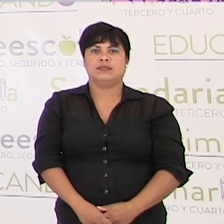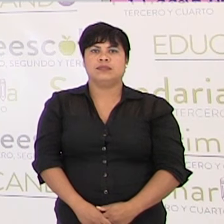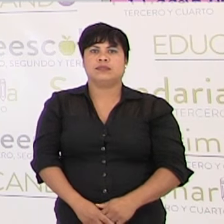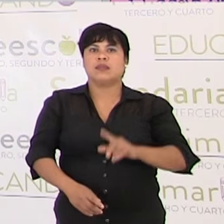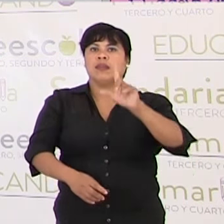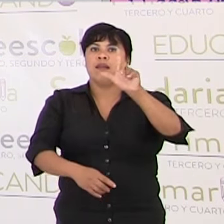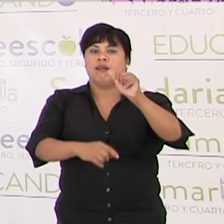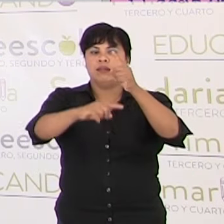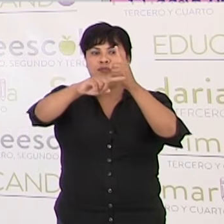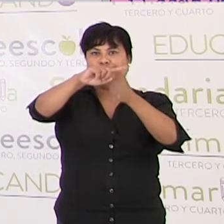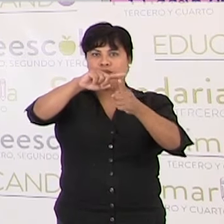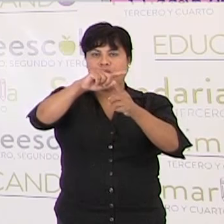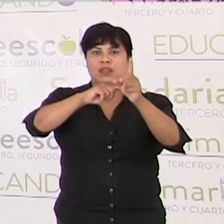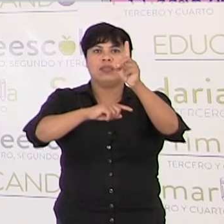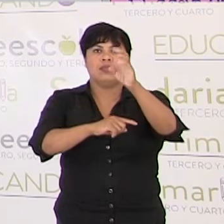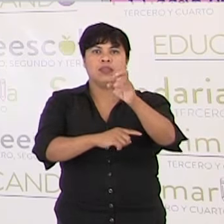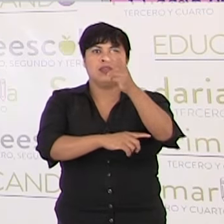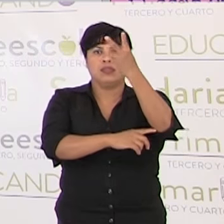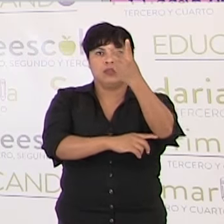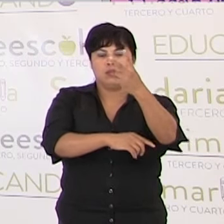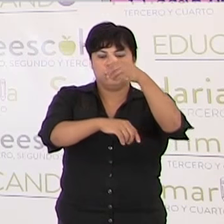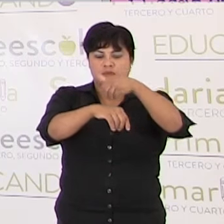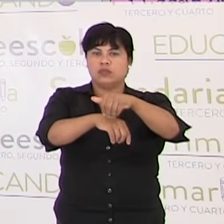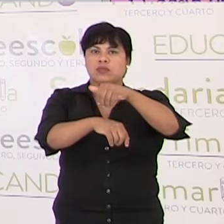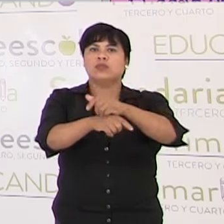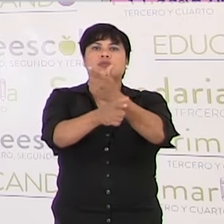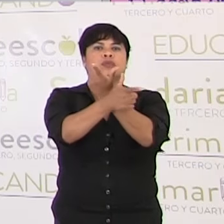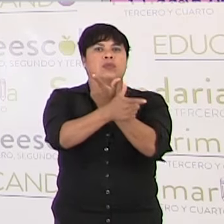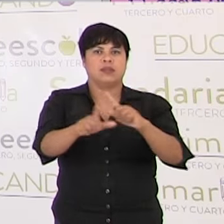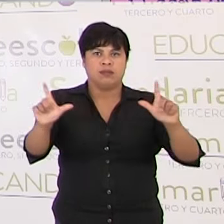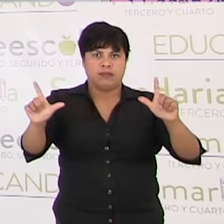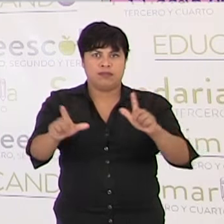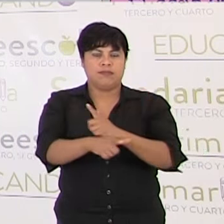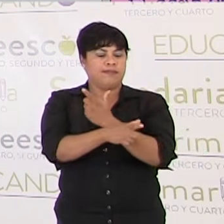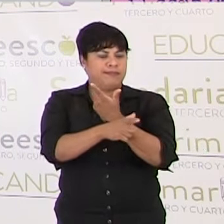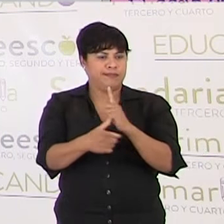La suma de dos